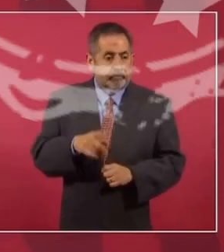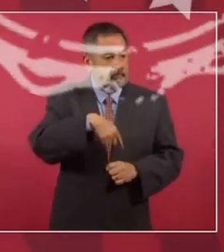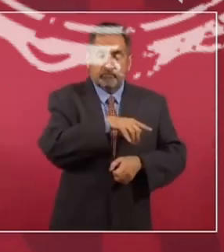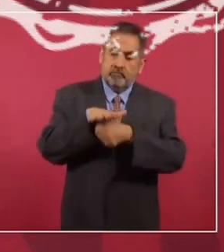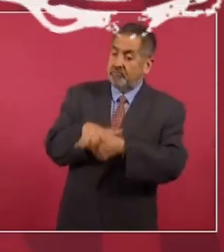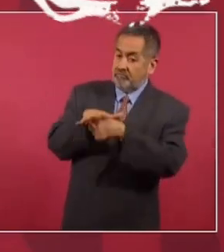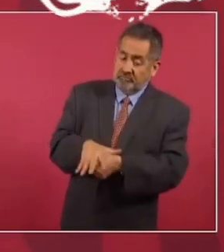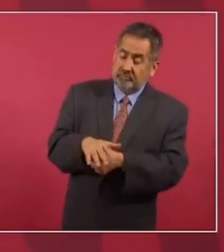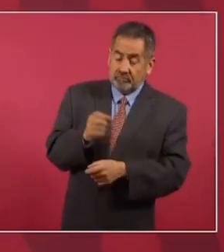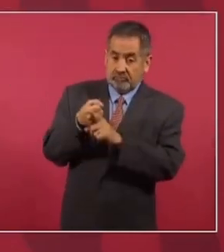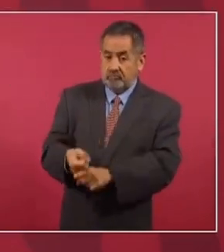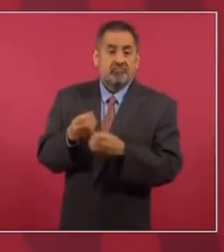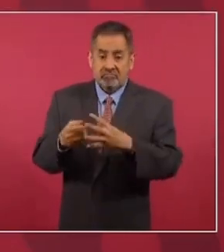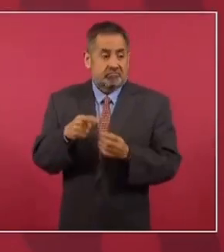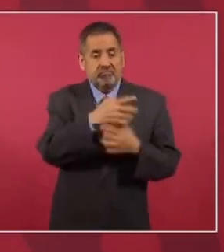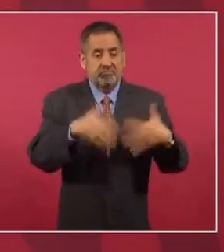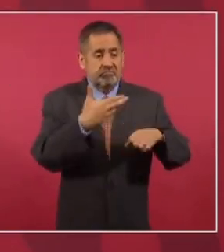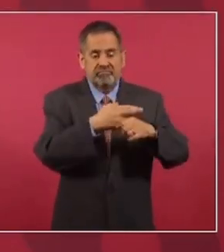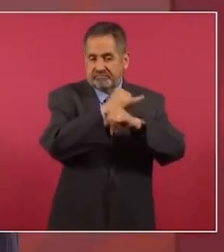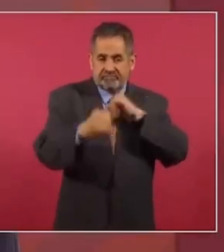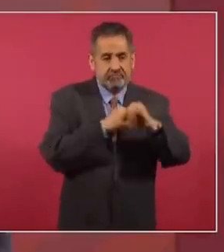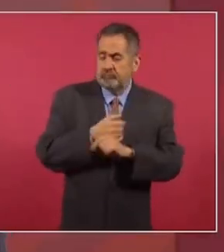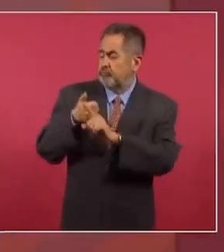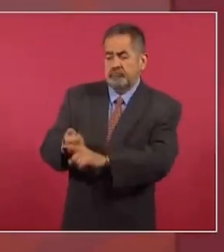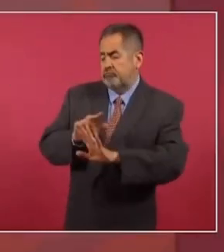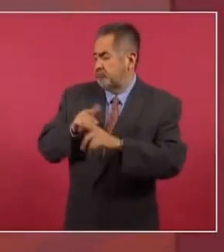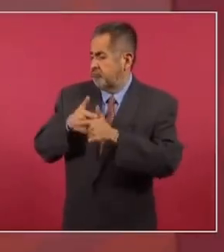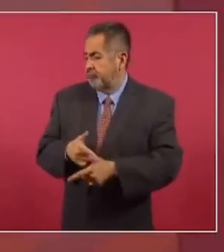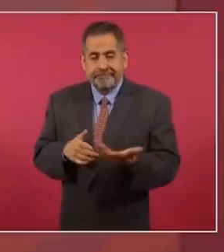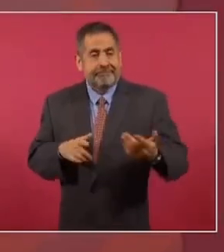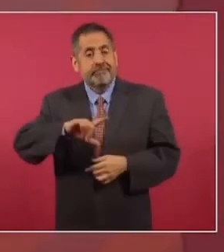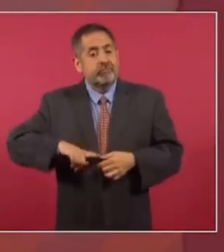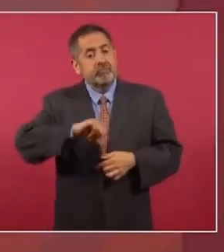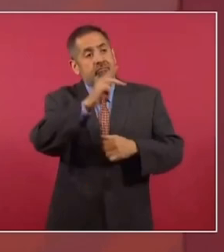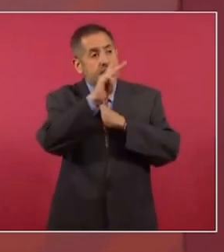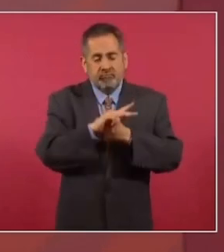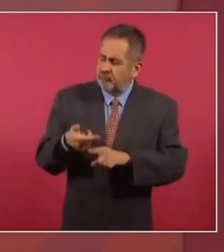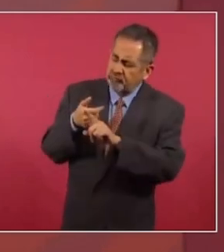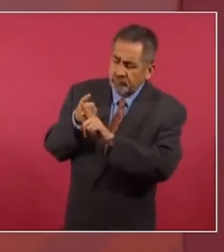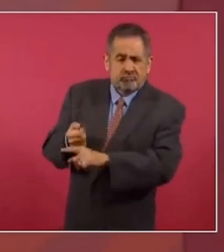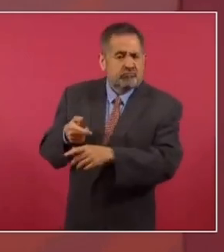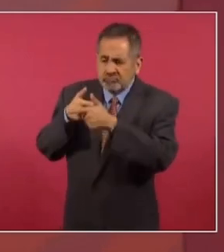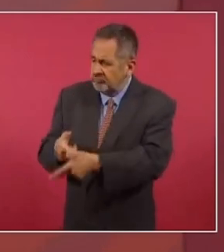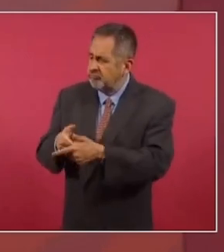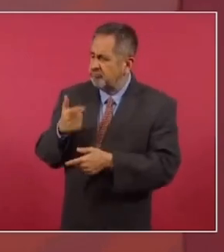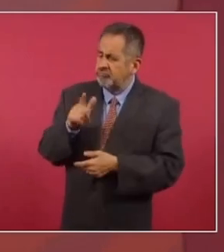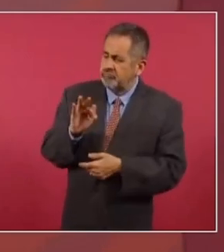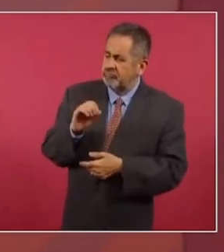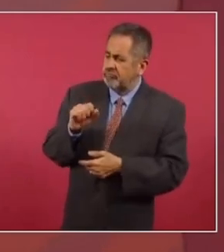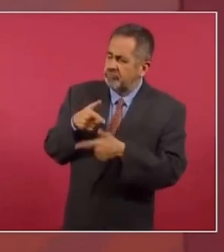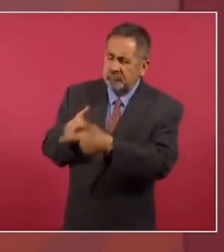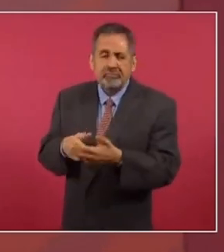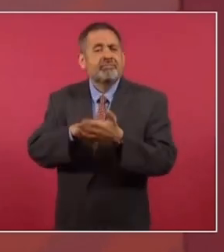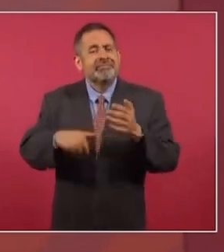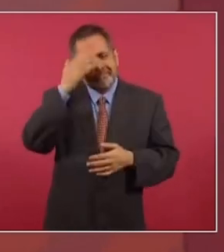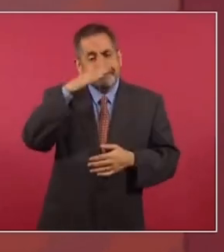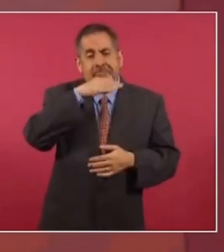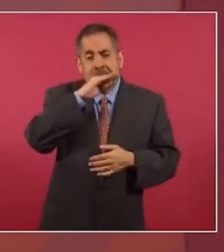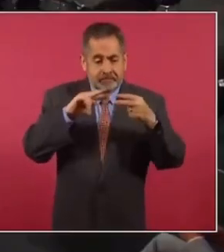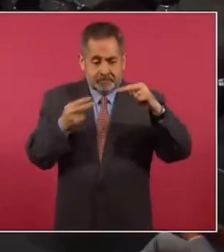presiones, ¿eh? De las empresas extranjeras, de los gobiernos extranjeros. Lo vemos con el maíz